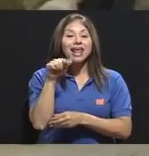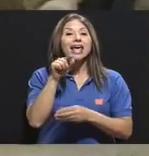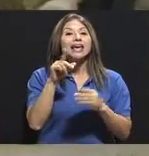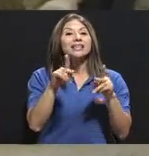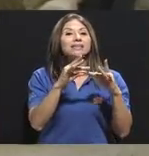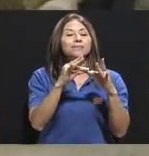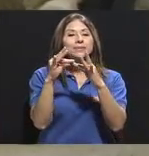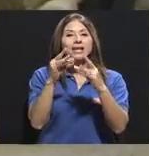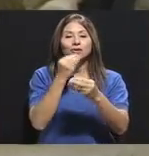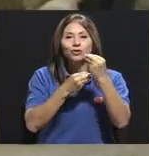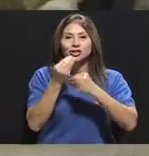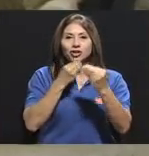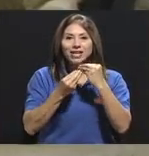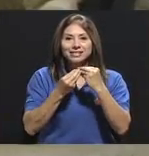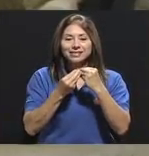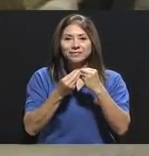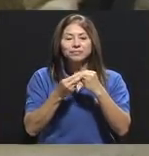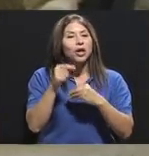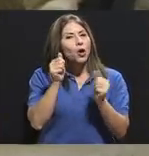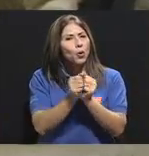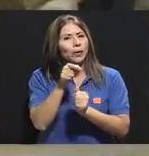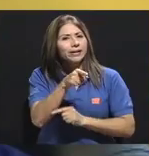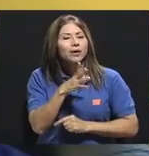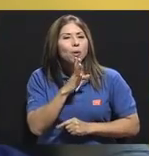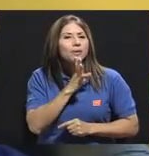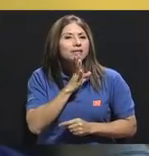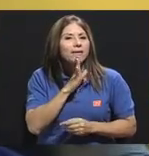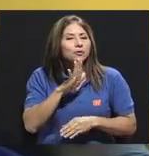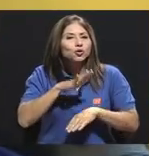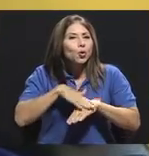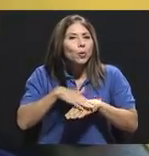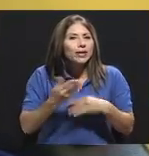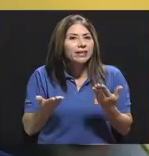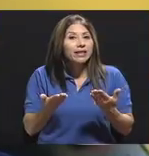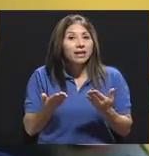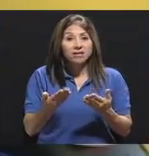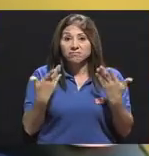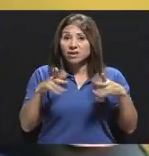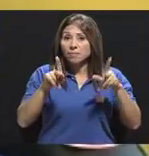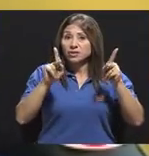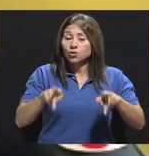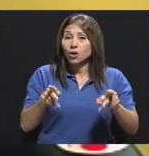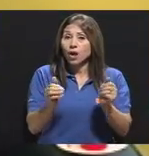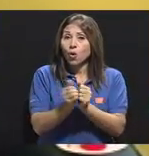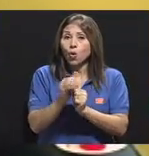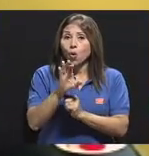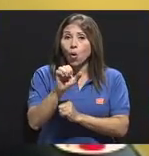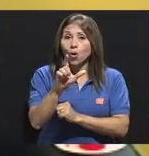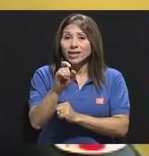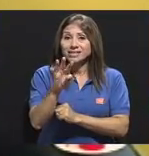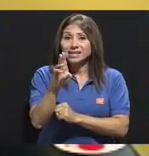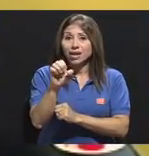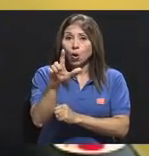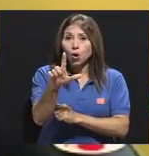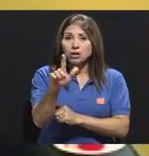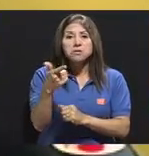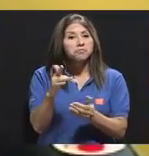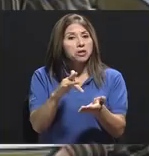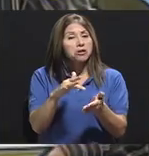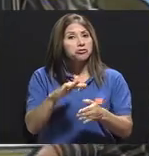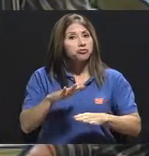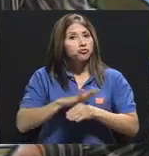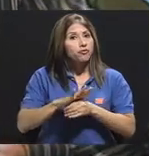conversábamos en el blog anterior acerca de que la medicación no es lo único para combatir el colesterol e incluso no es